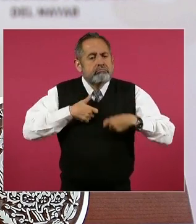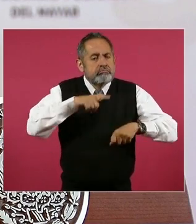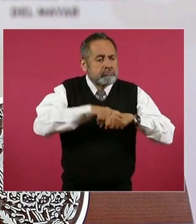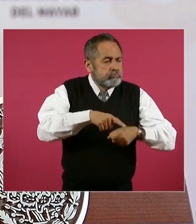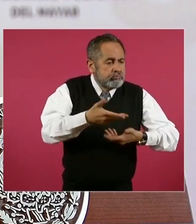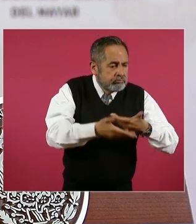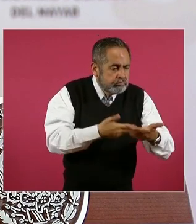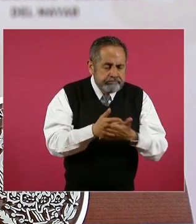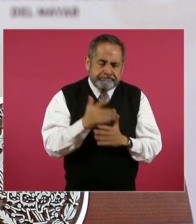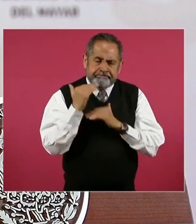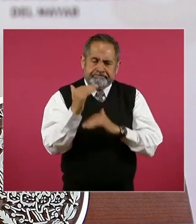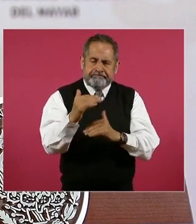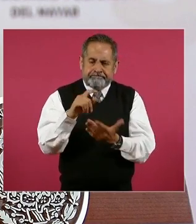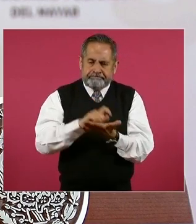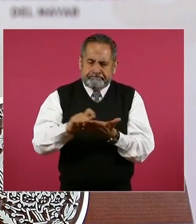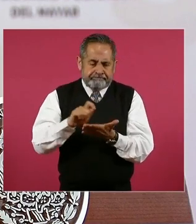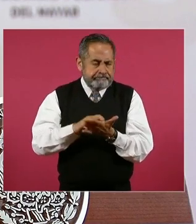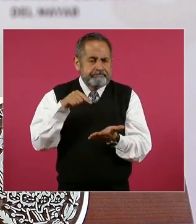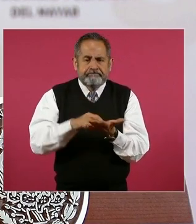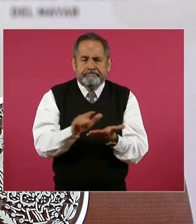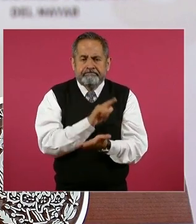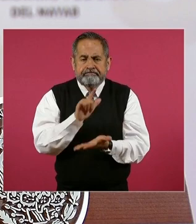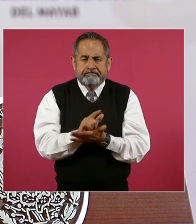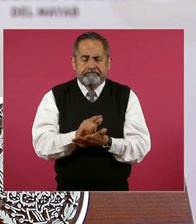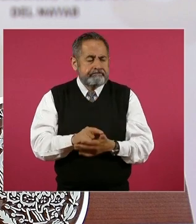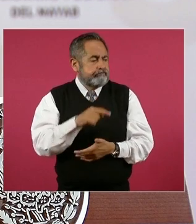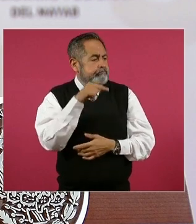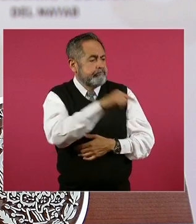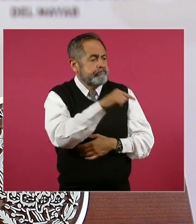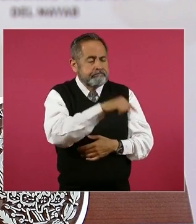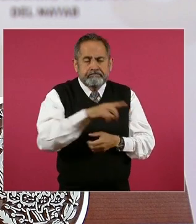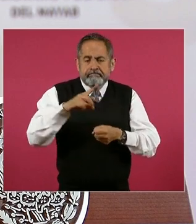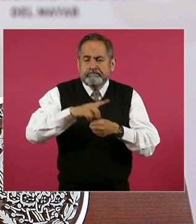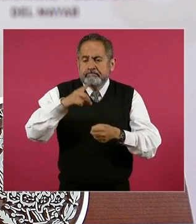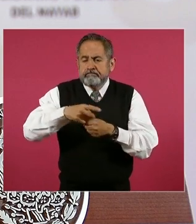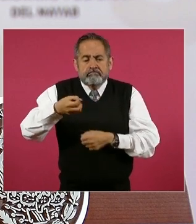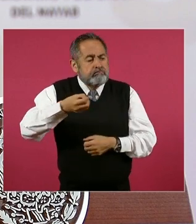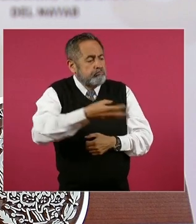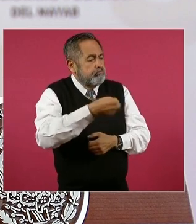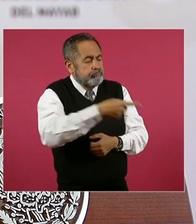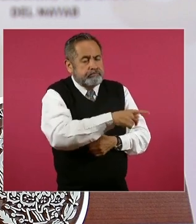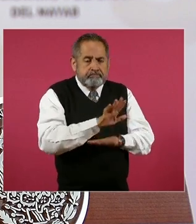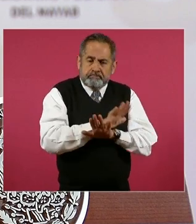personales de las ongs que reciben